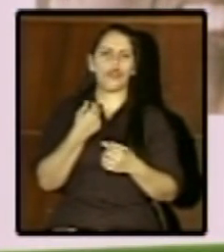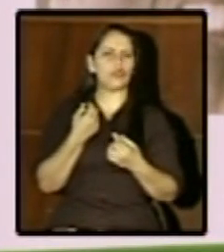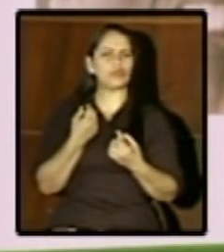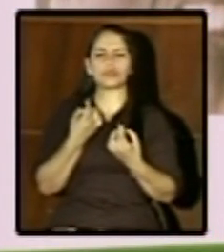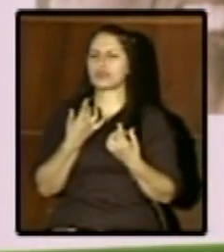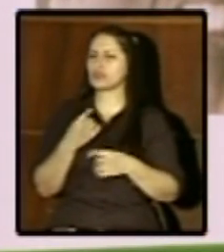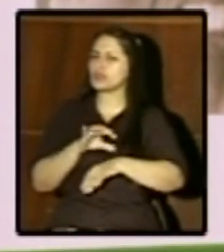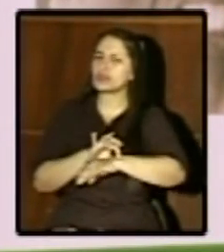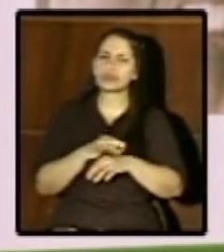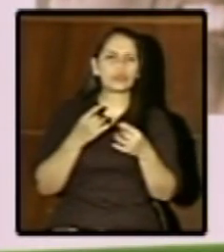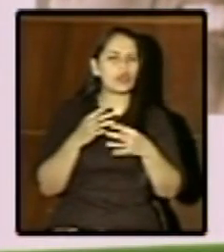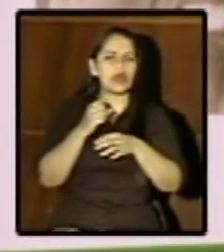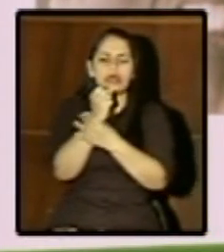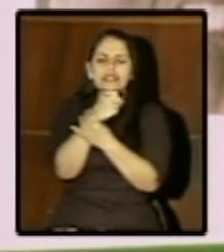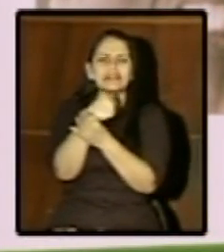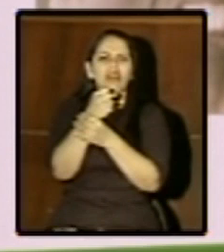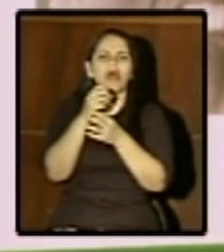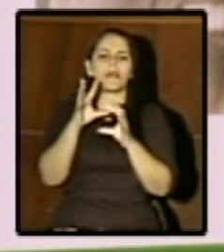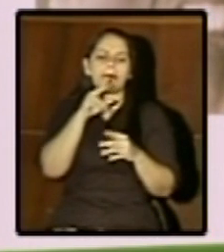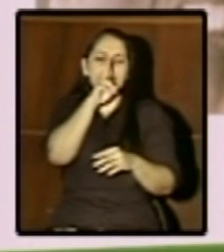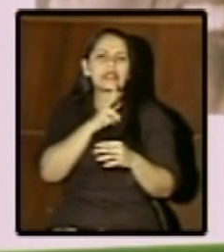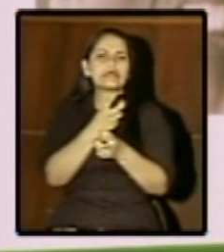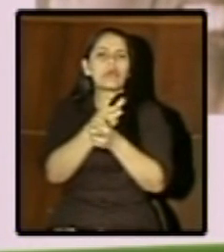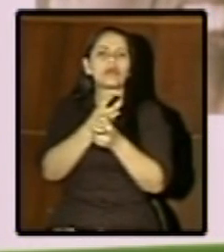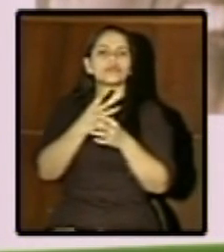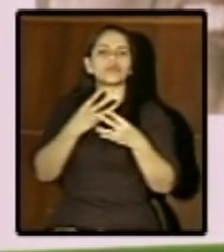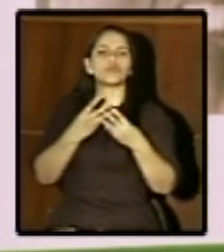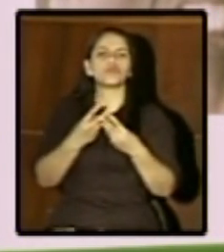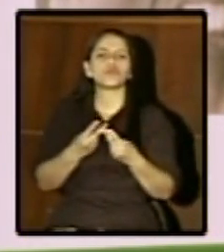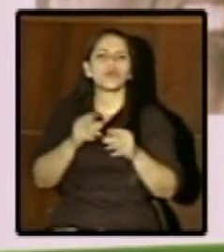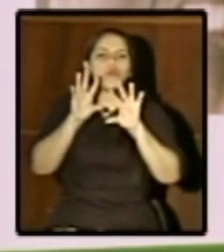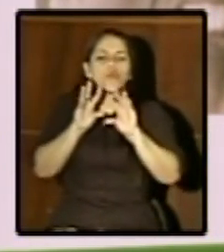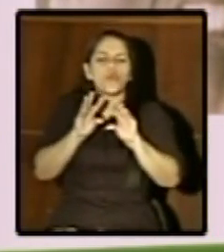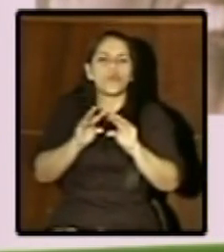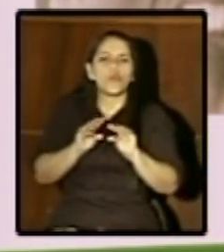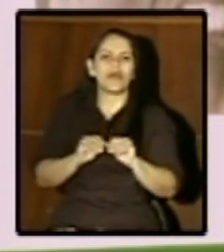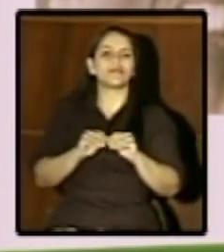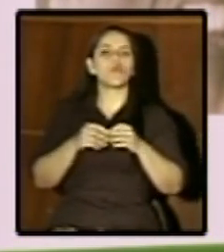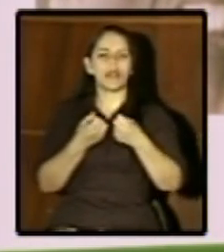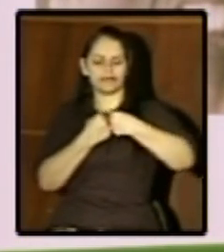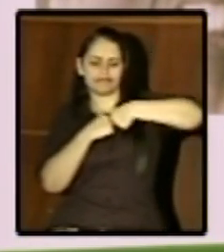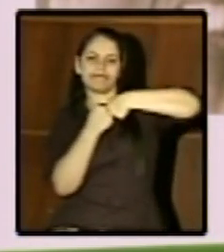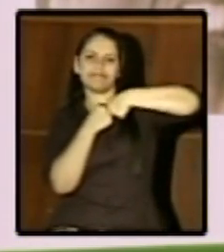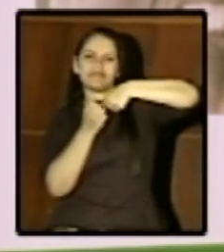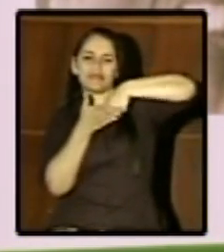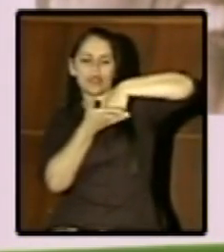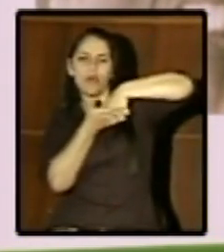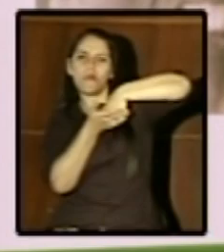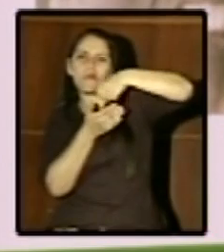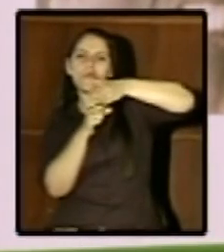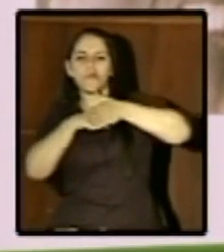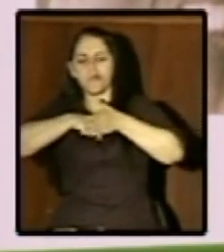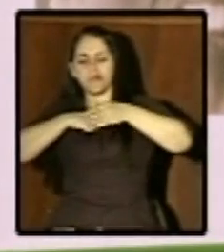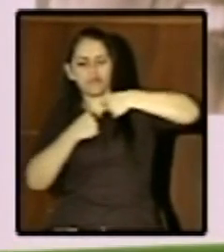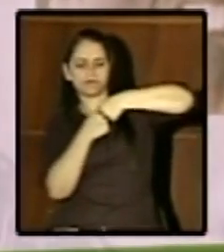desgaste, listo, cuando hablamos de eso, hablamos de una alteración en el cartílago articular, que es una capa especializada que